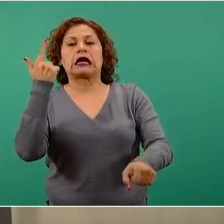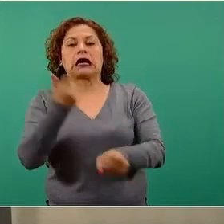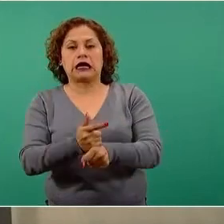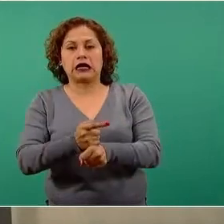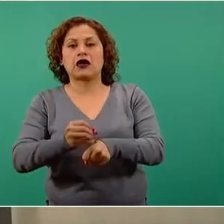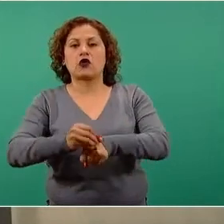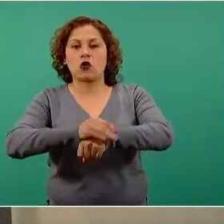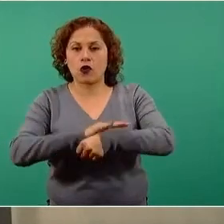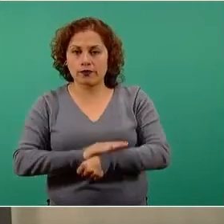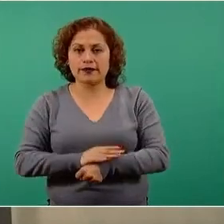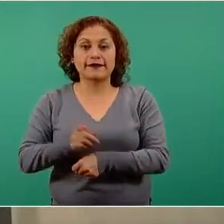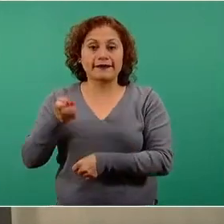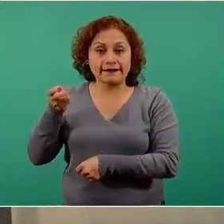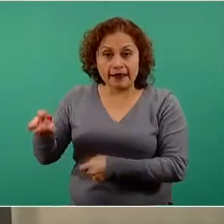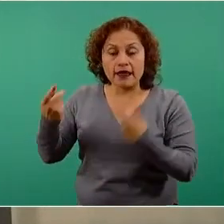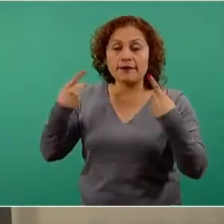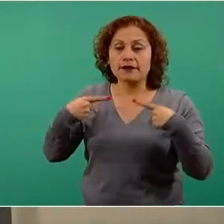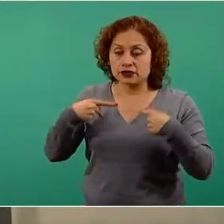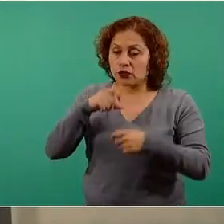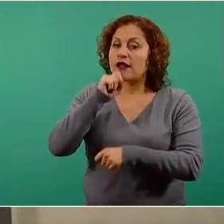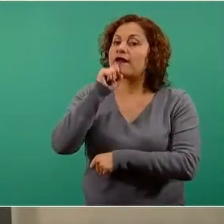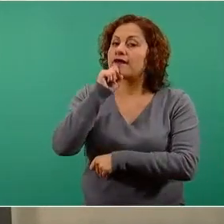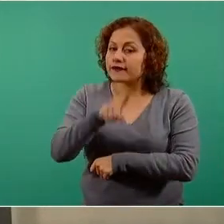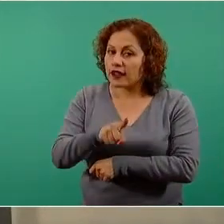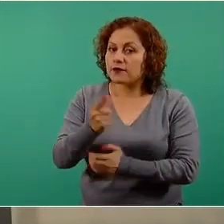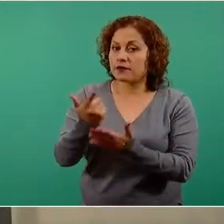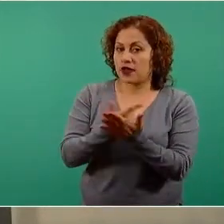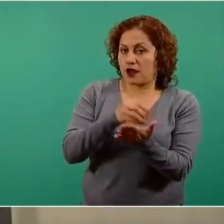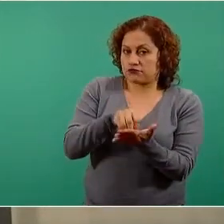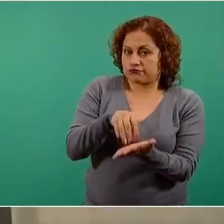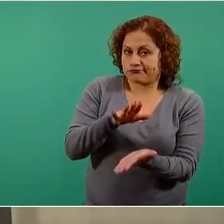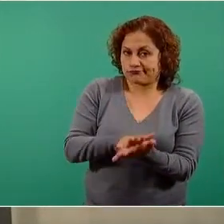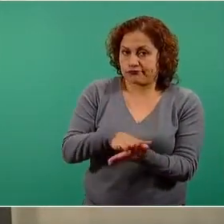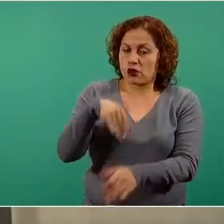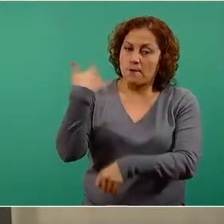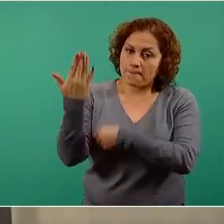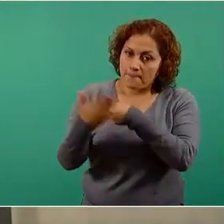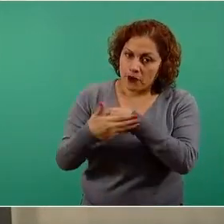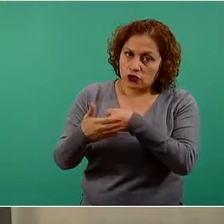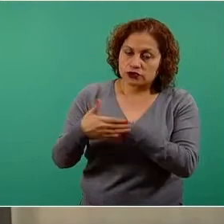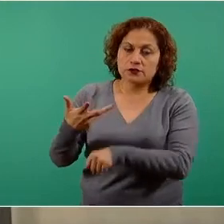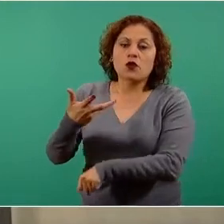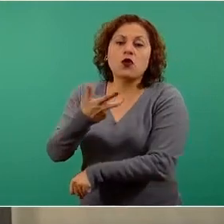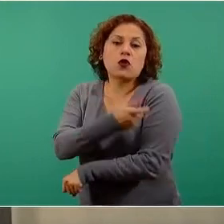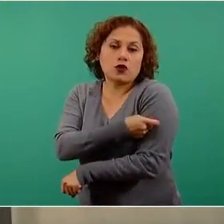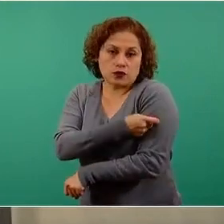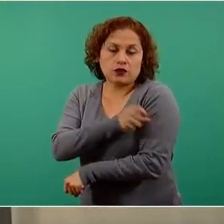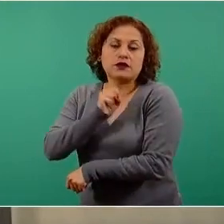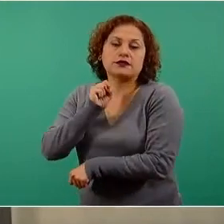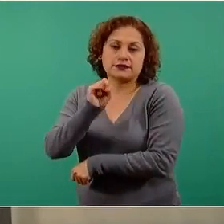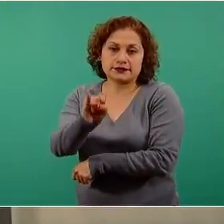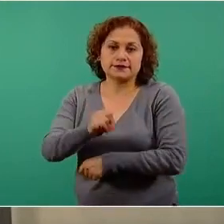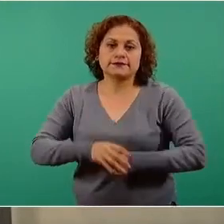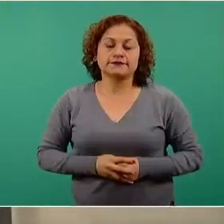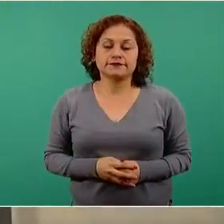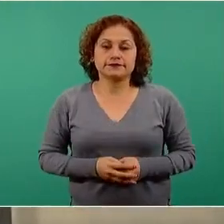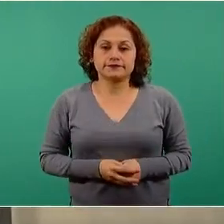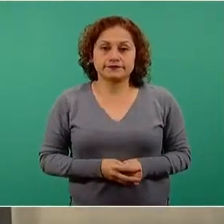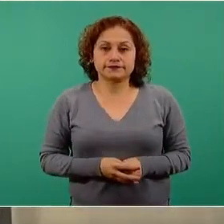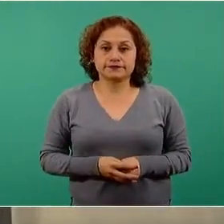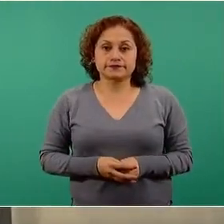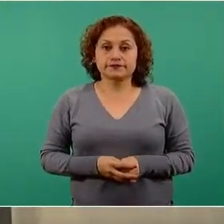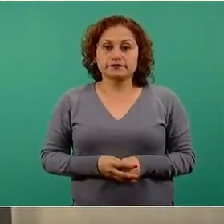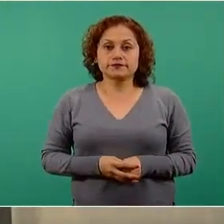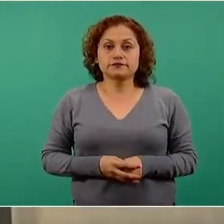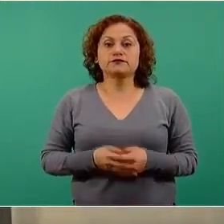ese personal de salud está siendo considerado y recibirá la vacuna en semanas próximas. Por